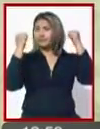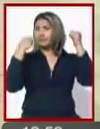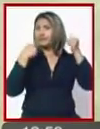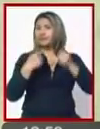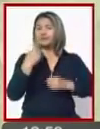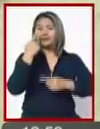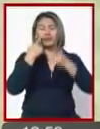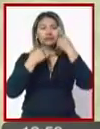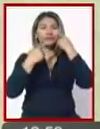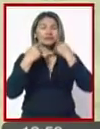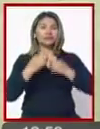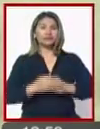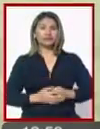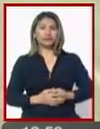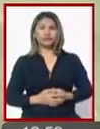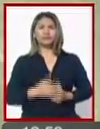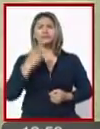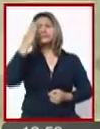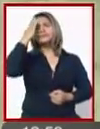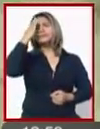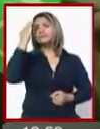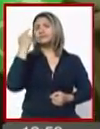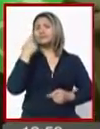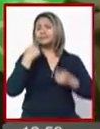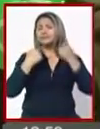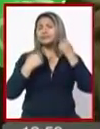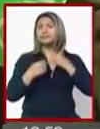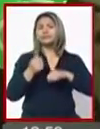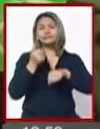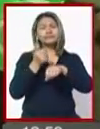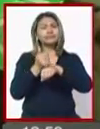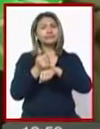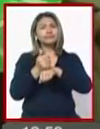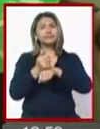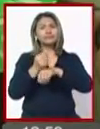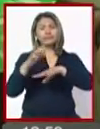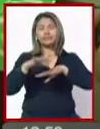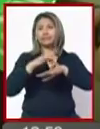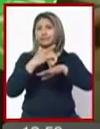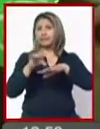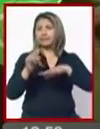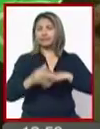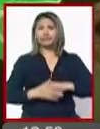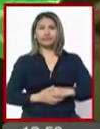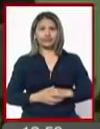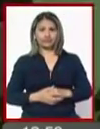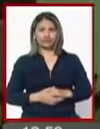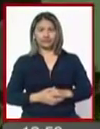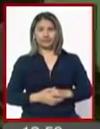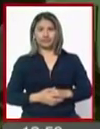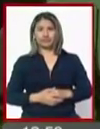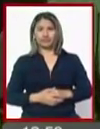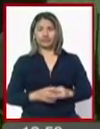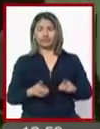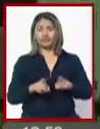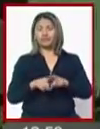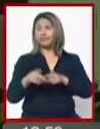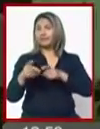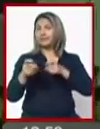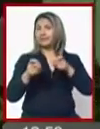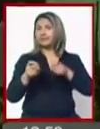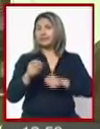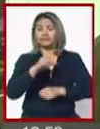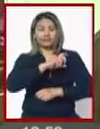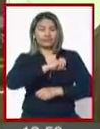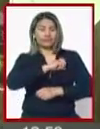que comenzó a llorar. Y yo, ¿por qué estás llorando? Y yo, él fue el que me sacó la ropa, me sacaba la ropa. Entre tanto, el director de la